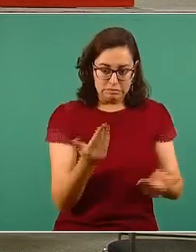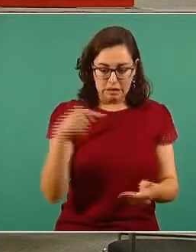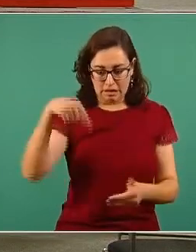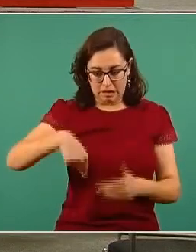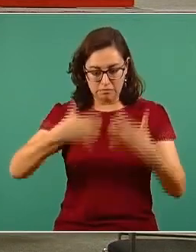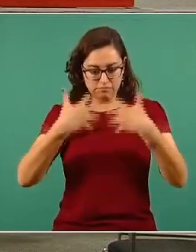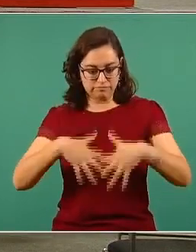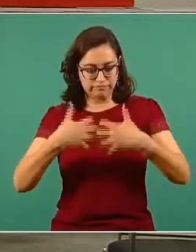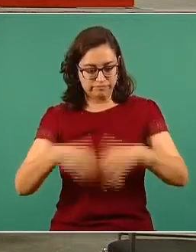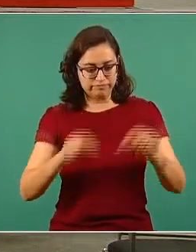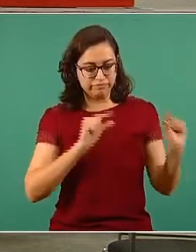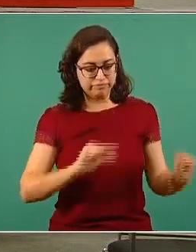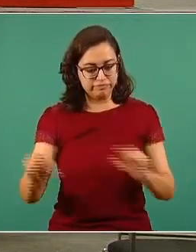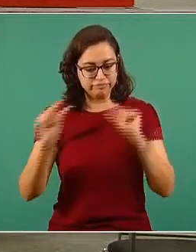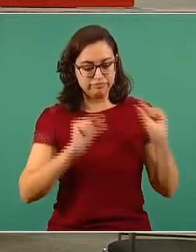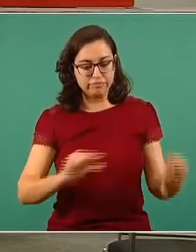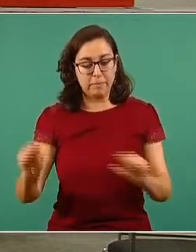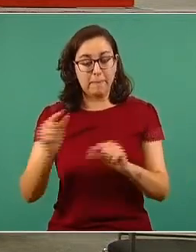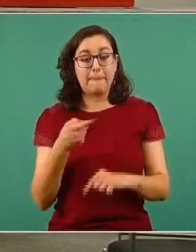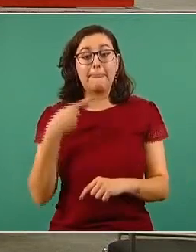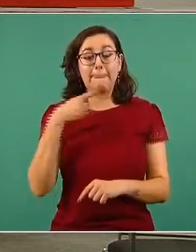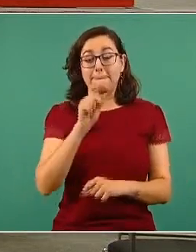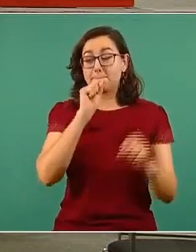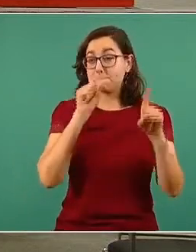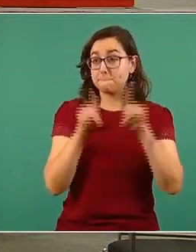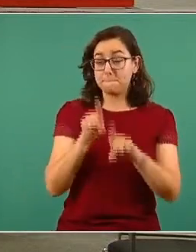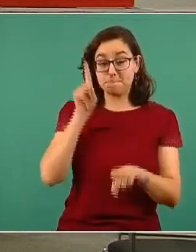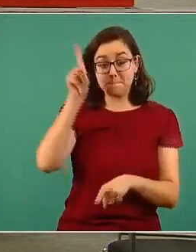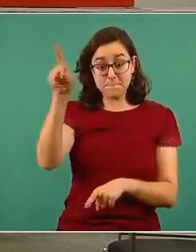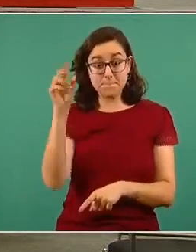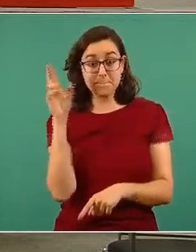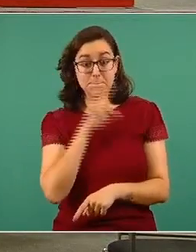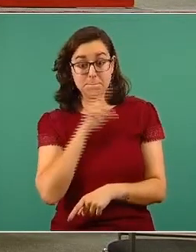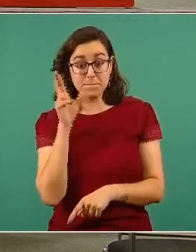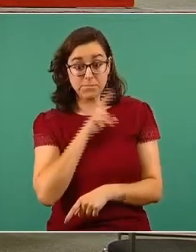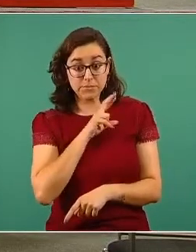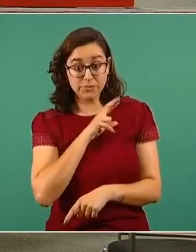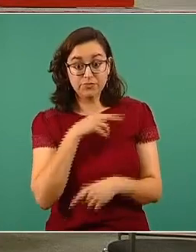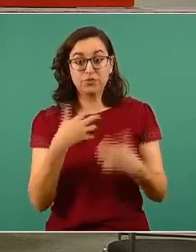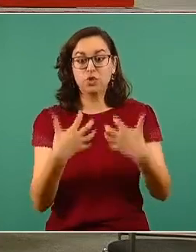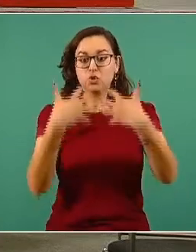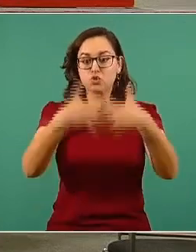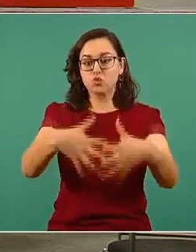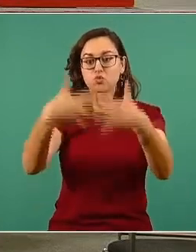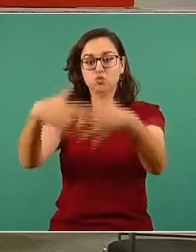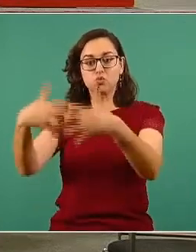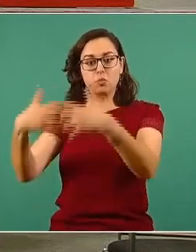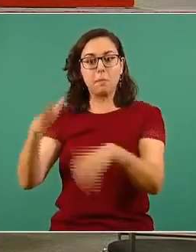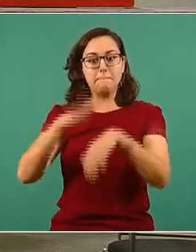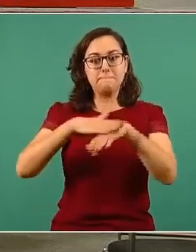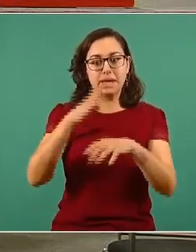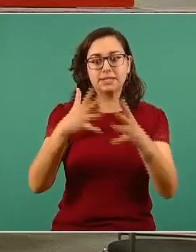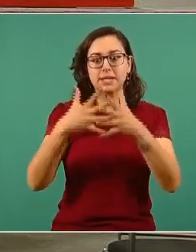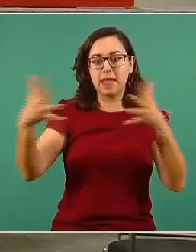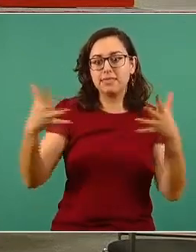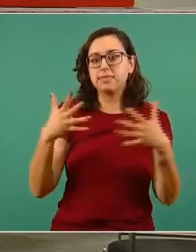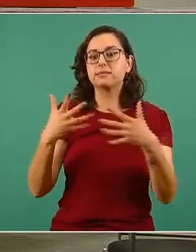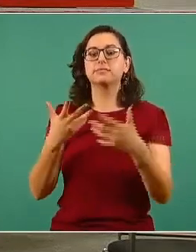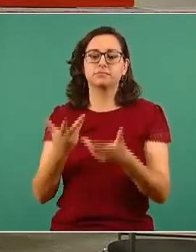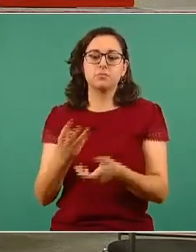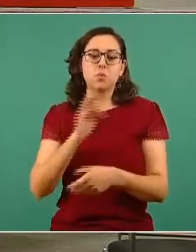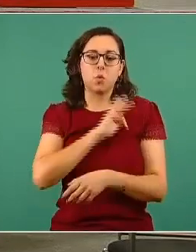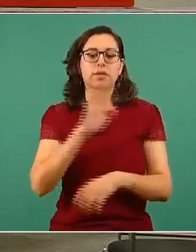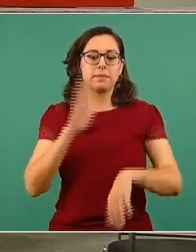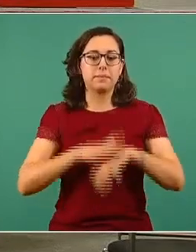la vacuna. Pero el propio Rusia ha ido consiguiendo plantas adicionales que le permiten producir